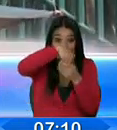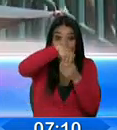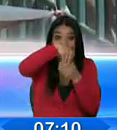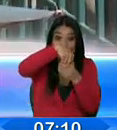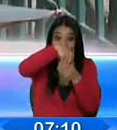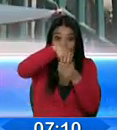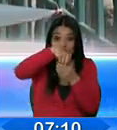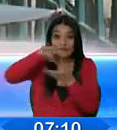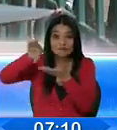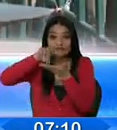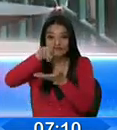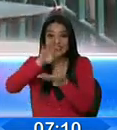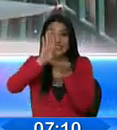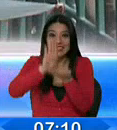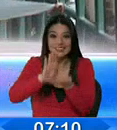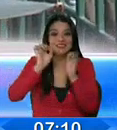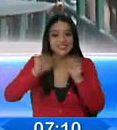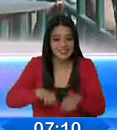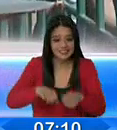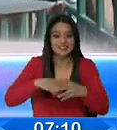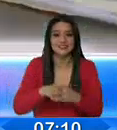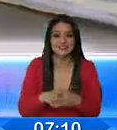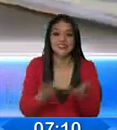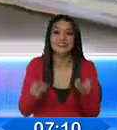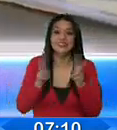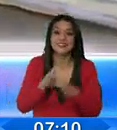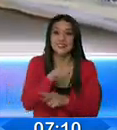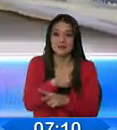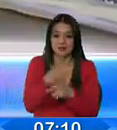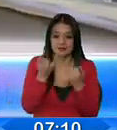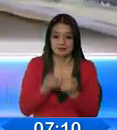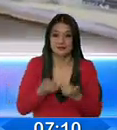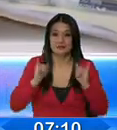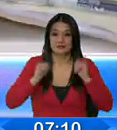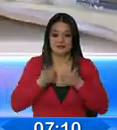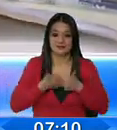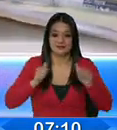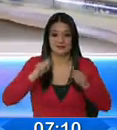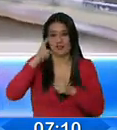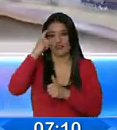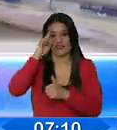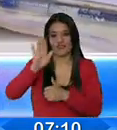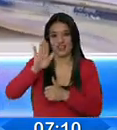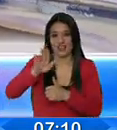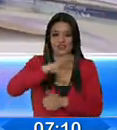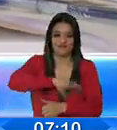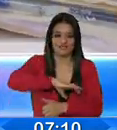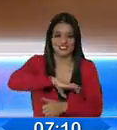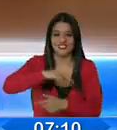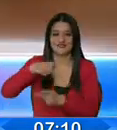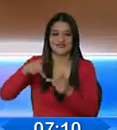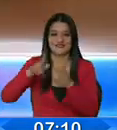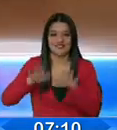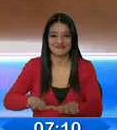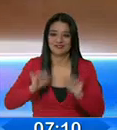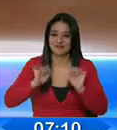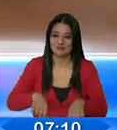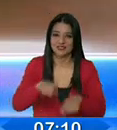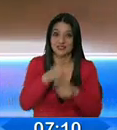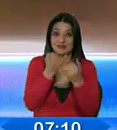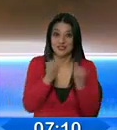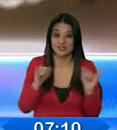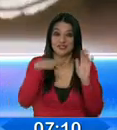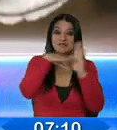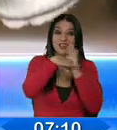de la Seguridad Social. También marca la autonomía que tienen los gobiernos autónomos descentralizados, el